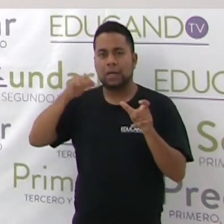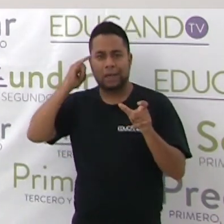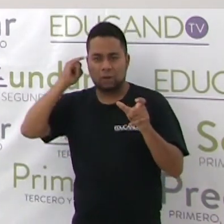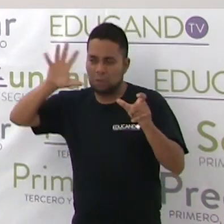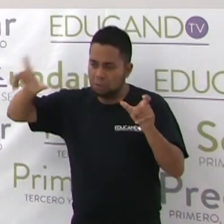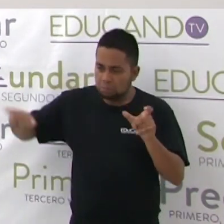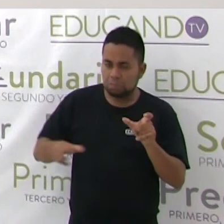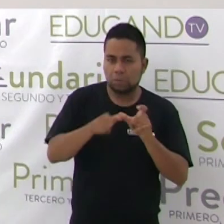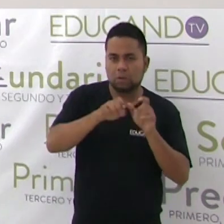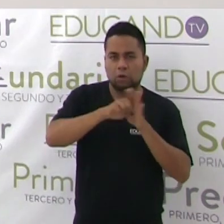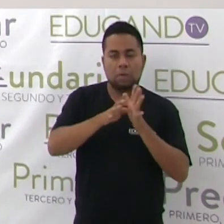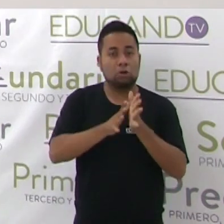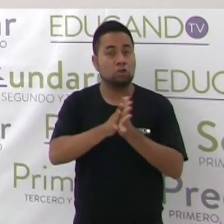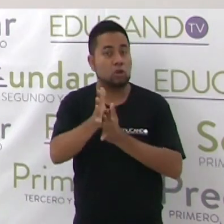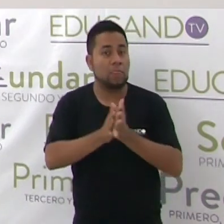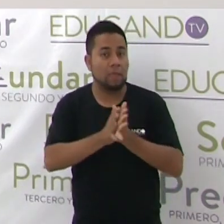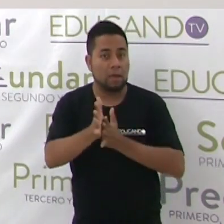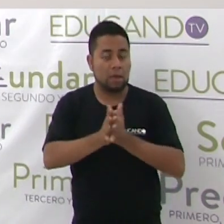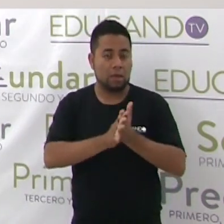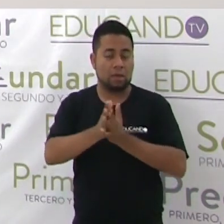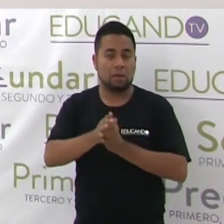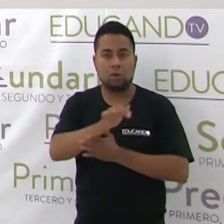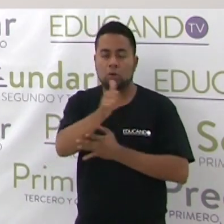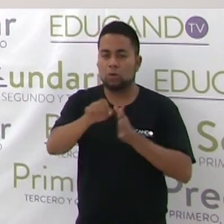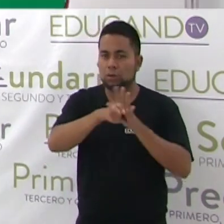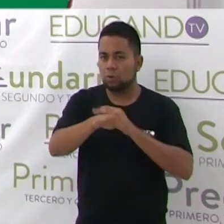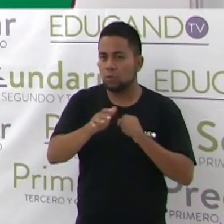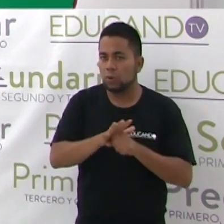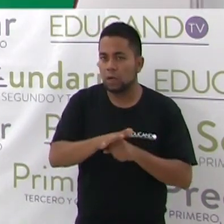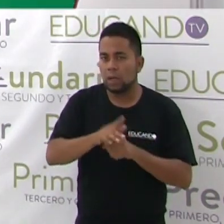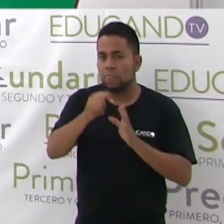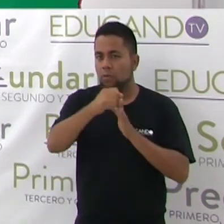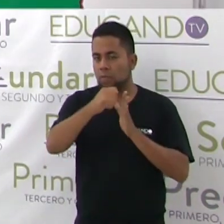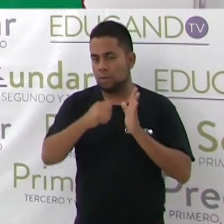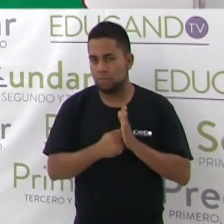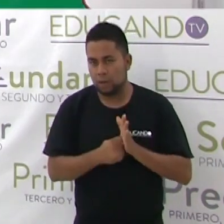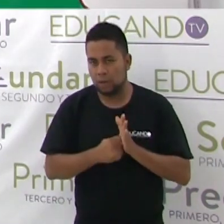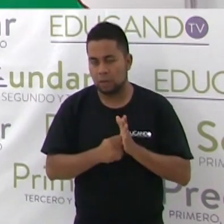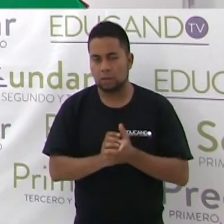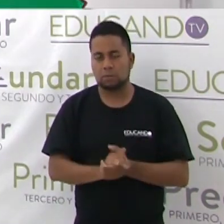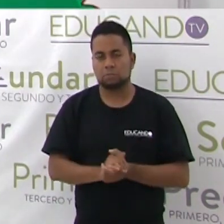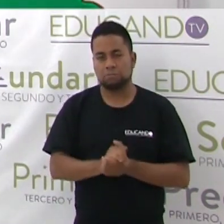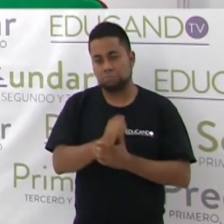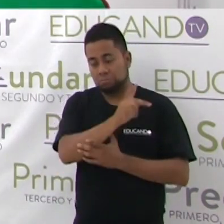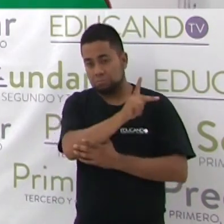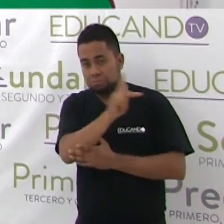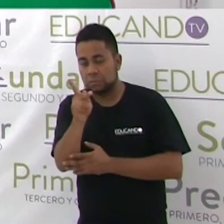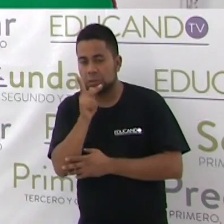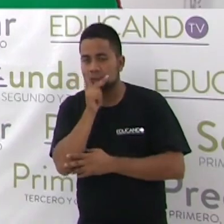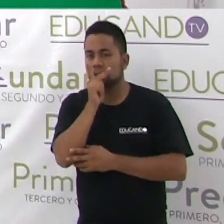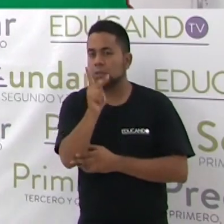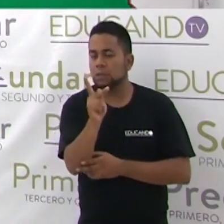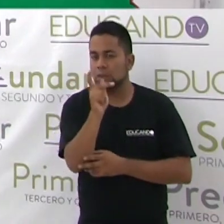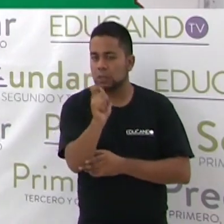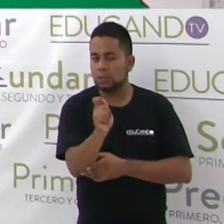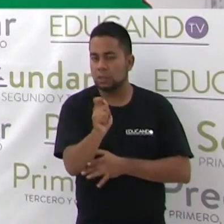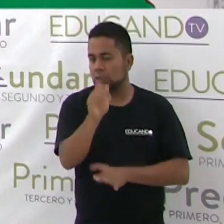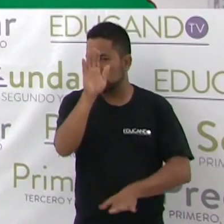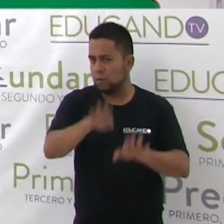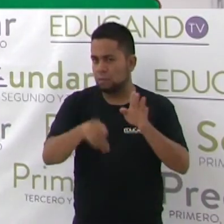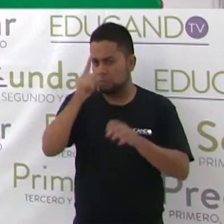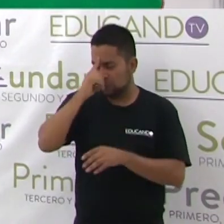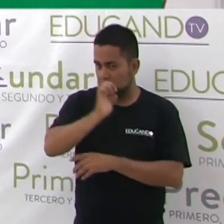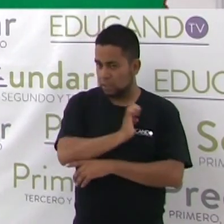español, como chocolate. Otro ejemplo es Tehuantepec. Todas aquellas palabras que tal vez para